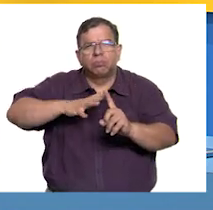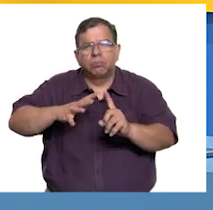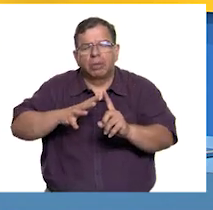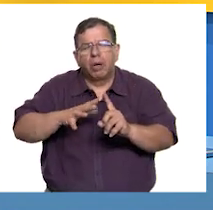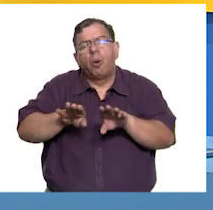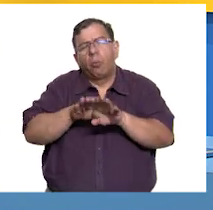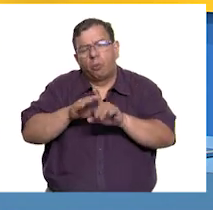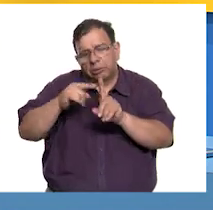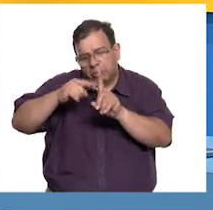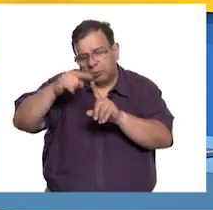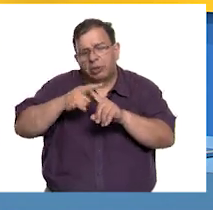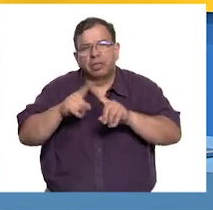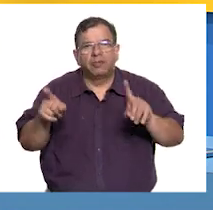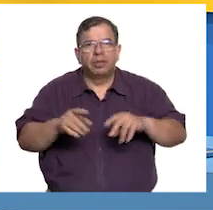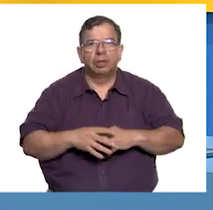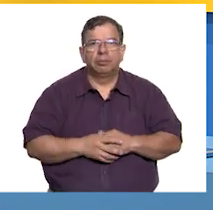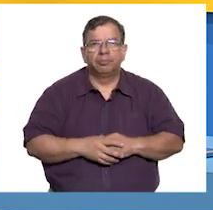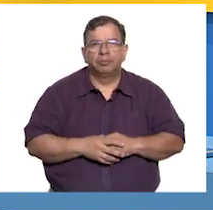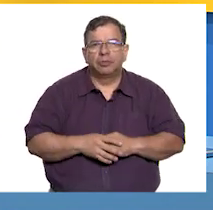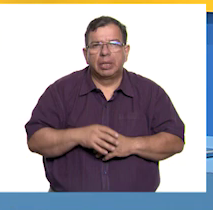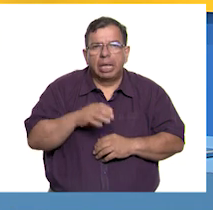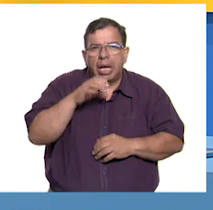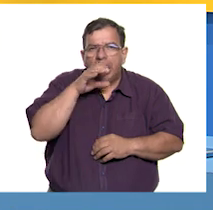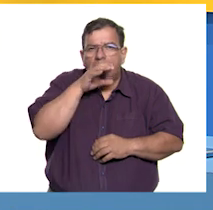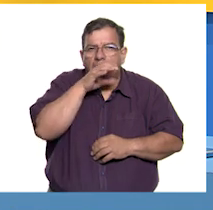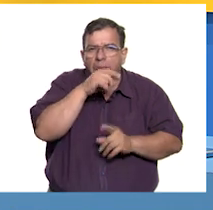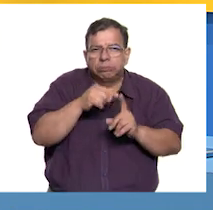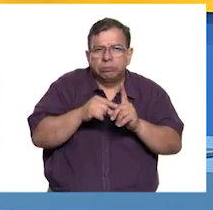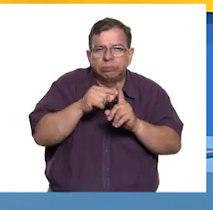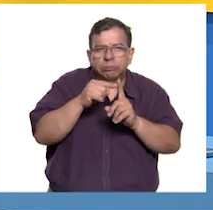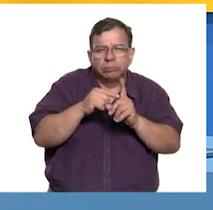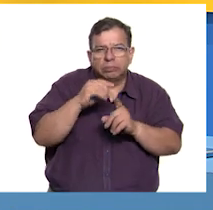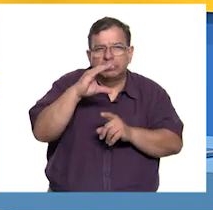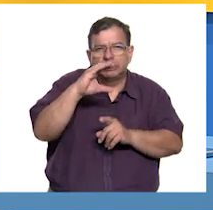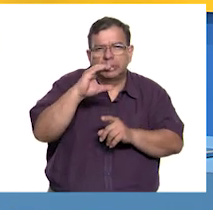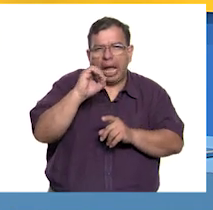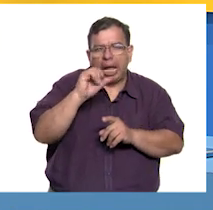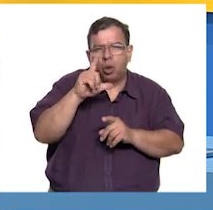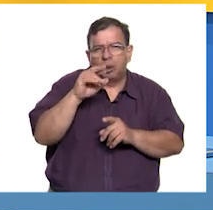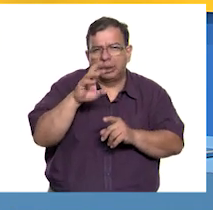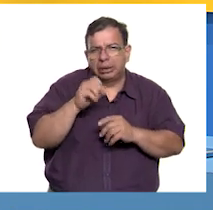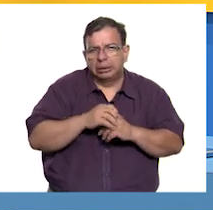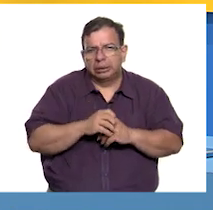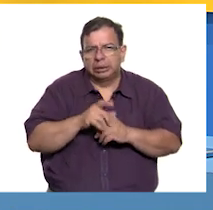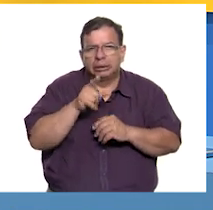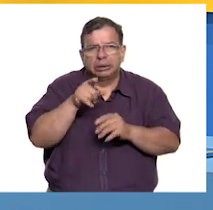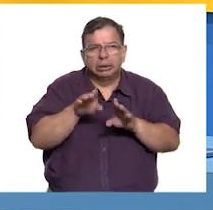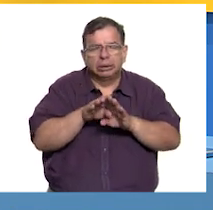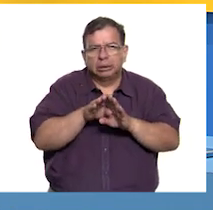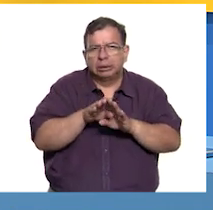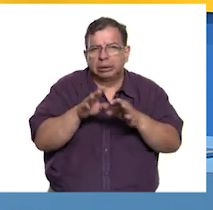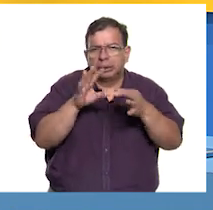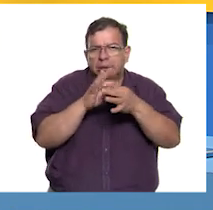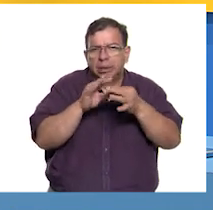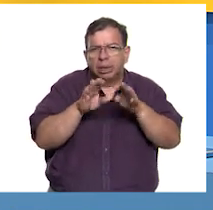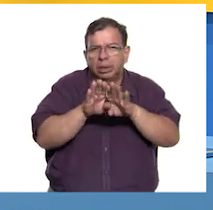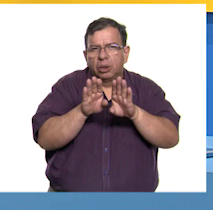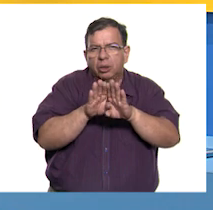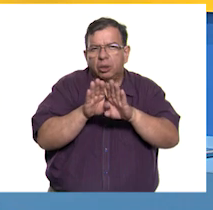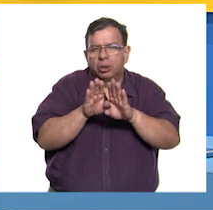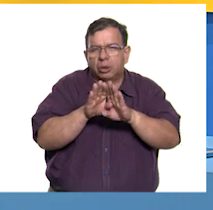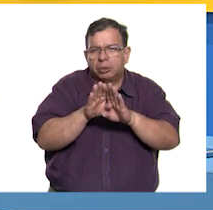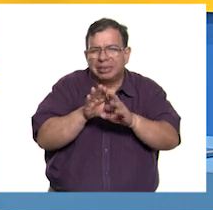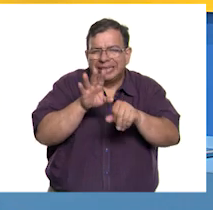de temperatura. El calor se mide en calorías. Y esta unidad se define como la cantidad